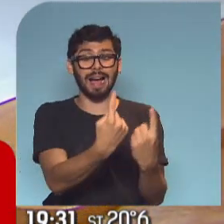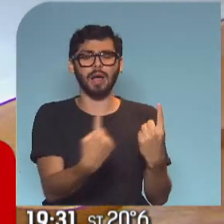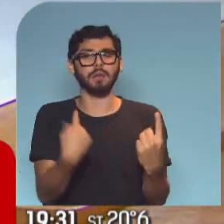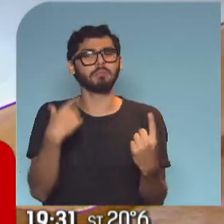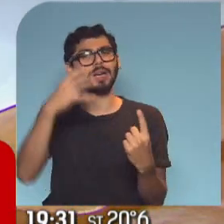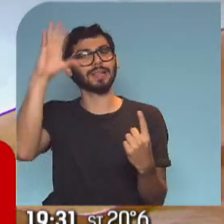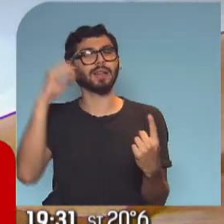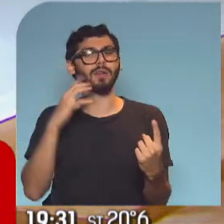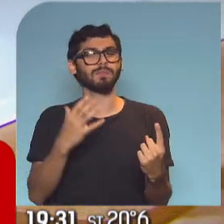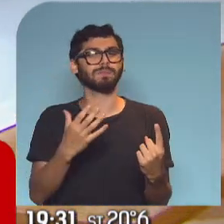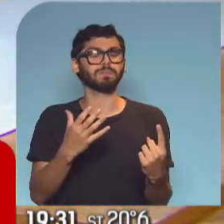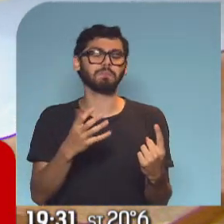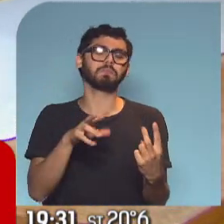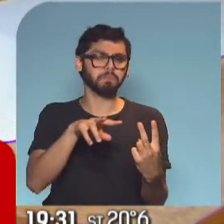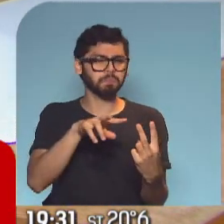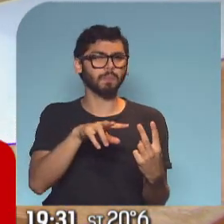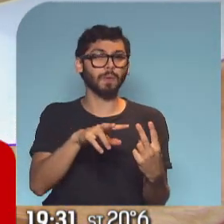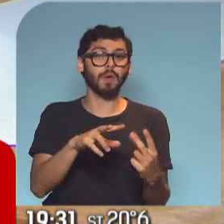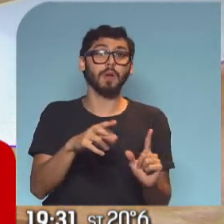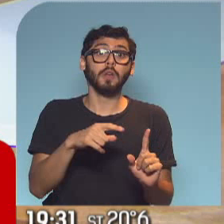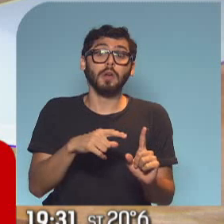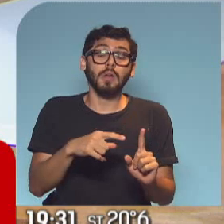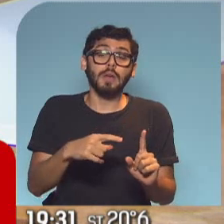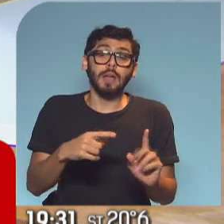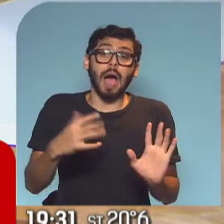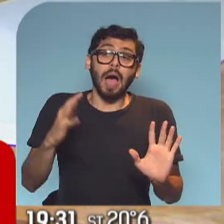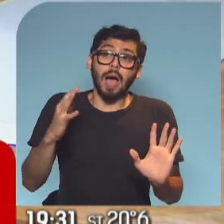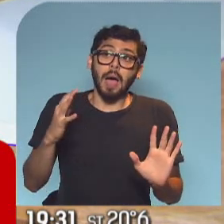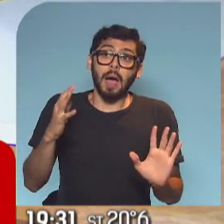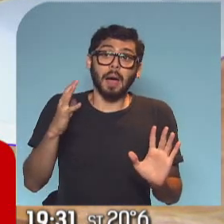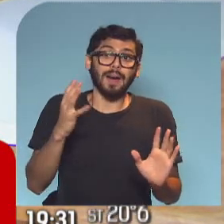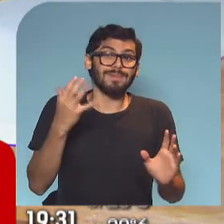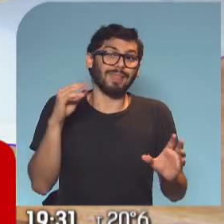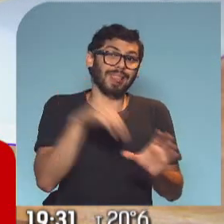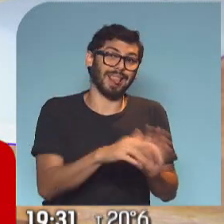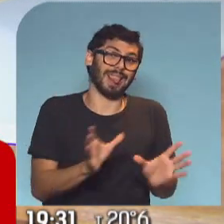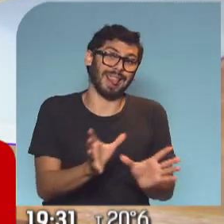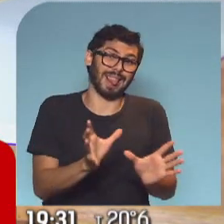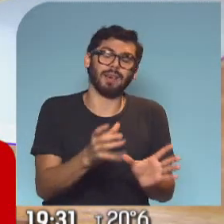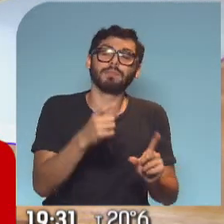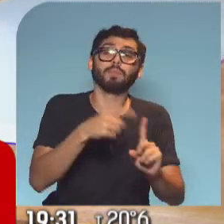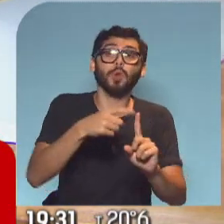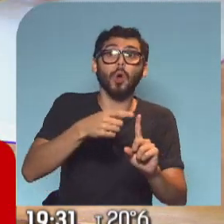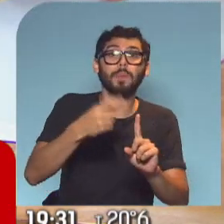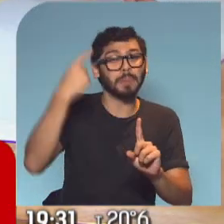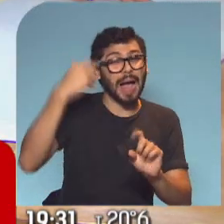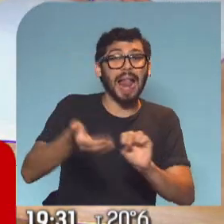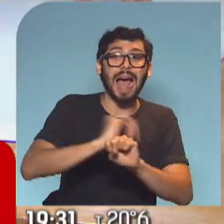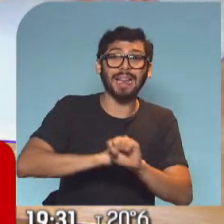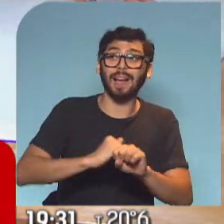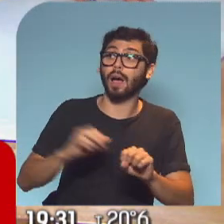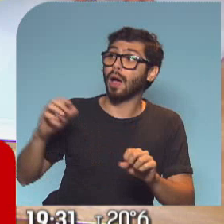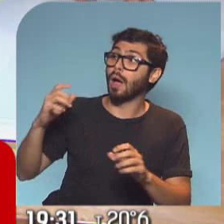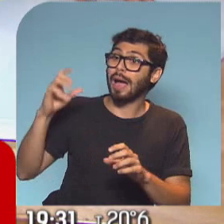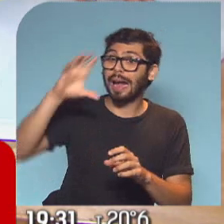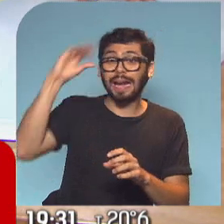Larreta haya celebrado ese tuit de Cristina. Porque lo que se busca lógicamente es... No era lo que esperabas. Claro, duda, ¿no?